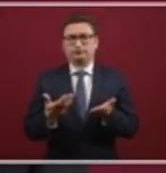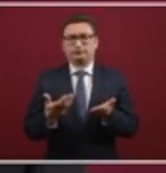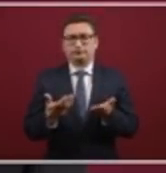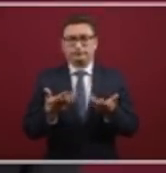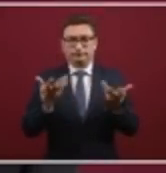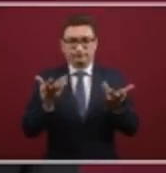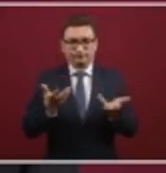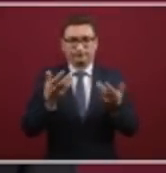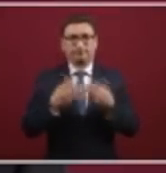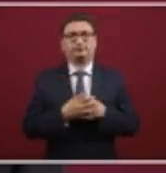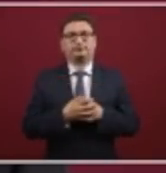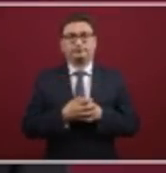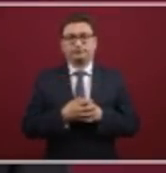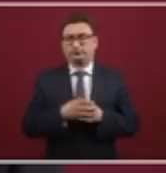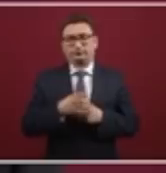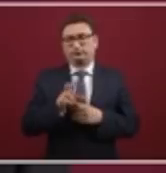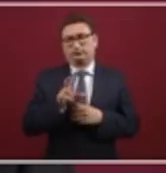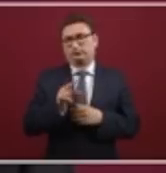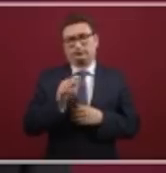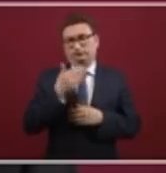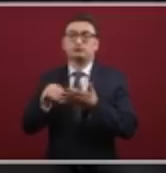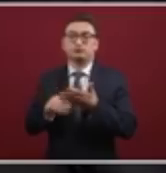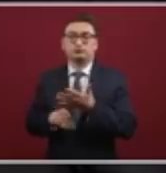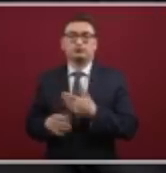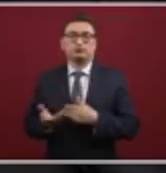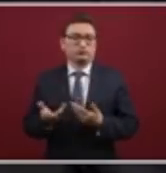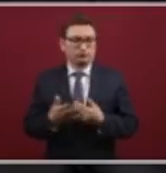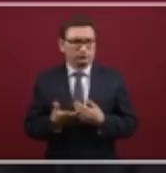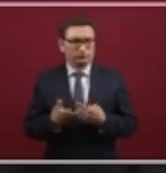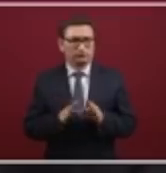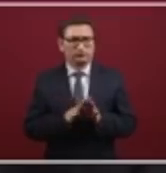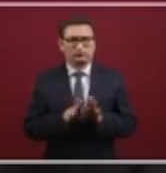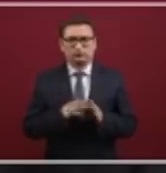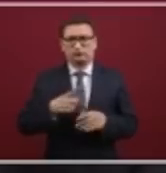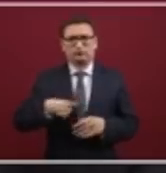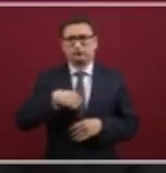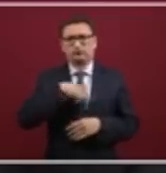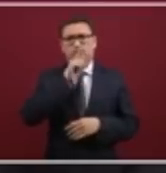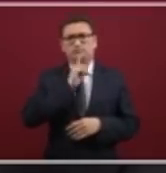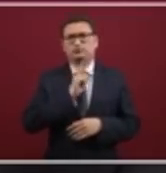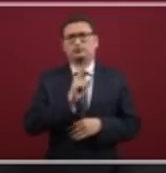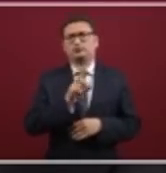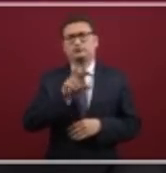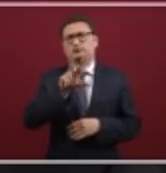entonces eso no se debe de hacer nosotros no mentimos